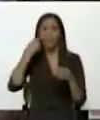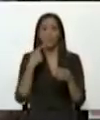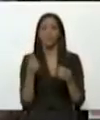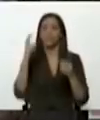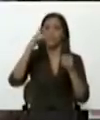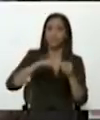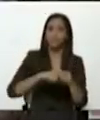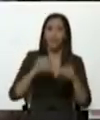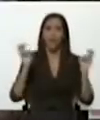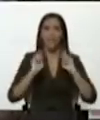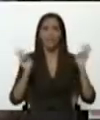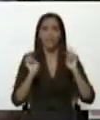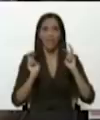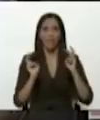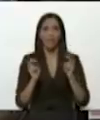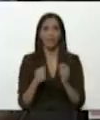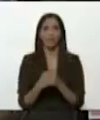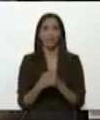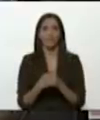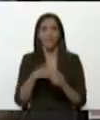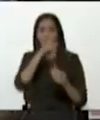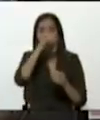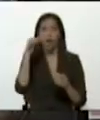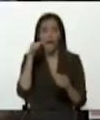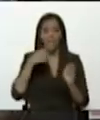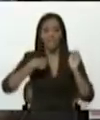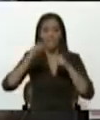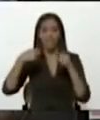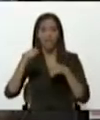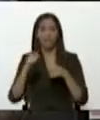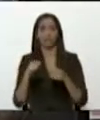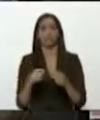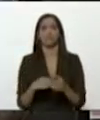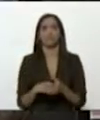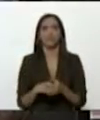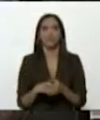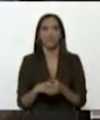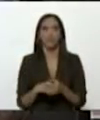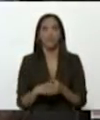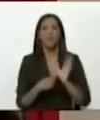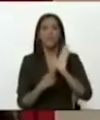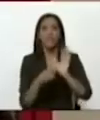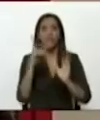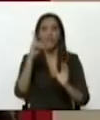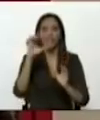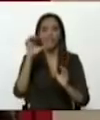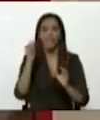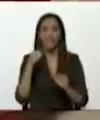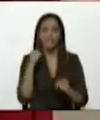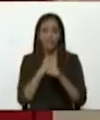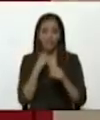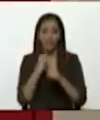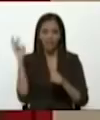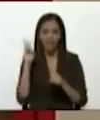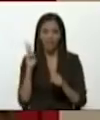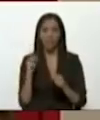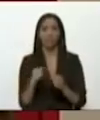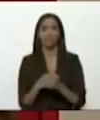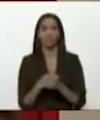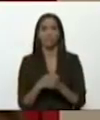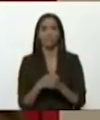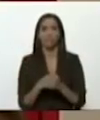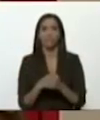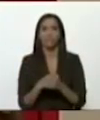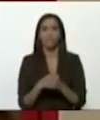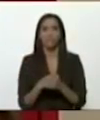el tema del tráfico de cocaína. De tráfico de cocaína. Porque fue también representante de la DEA aquí en Venezuela, trabajaba con la DEA. Claro. Y el